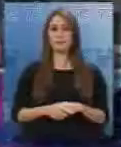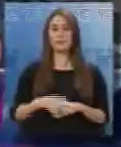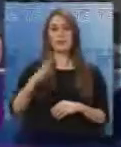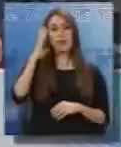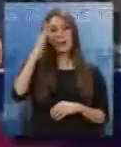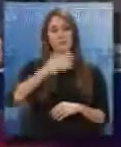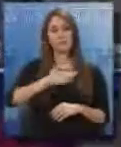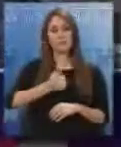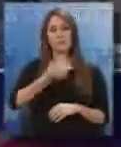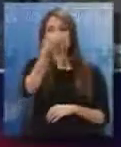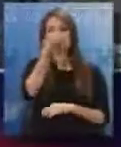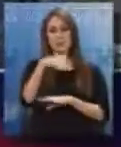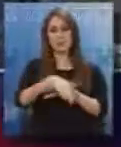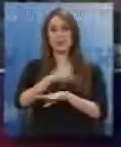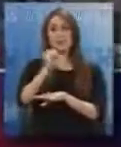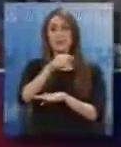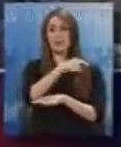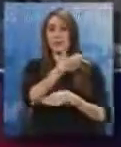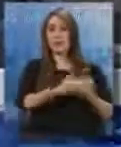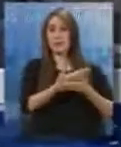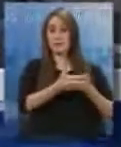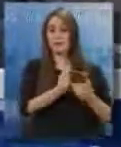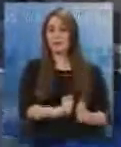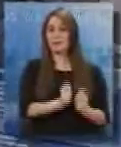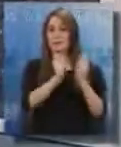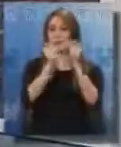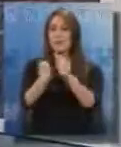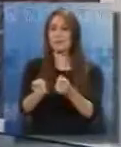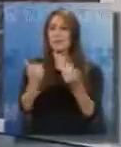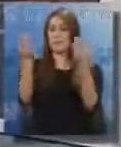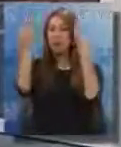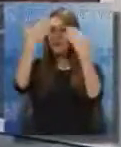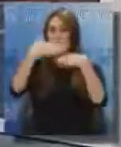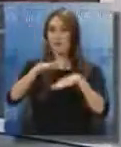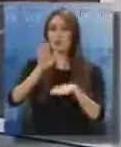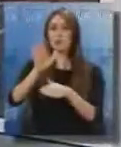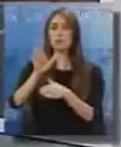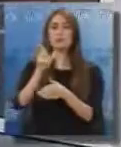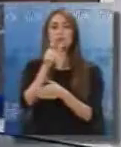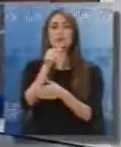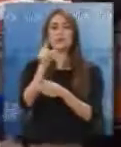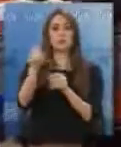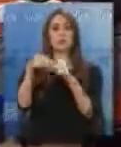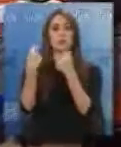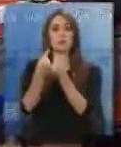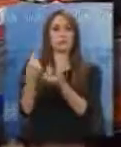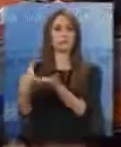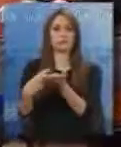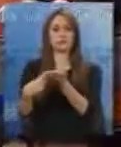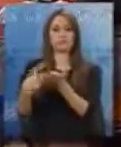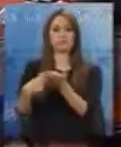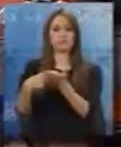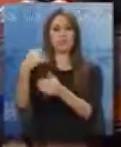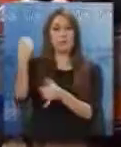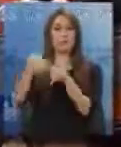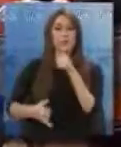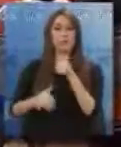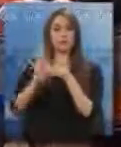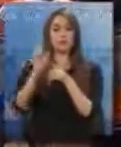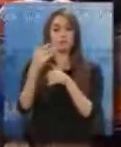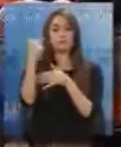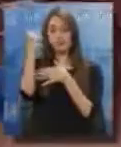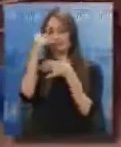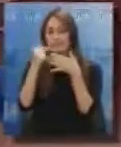tal como están muy buenas tardes y este documento será entregado una vez que culmine la asamblea de la coordinadora de movimientos sociales que definirá algunos puntos